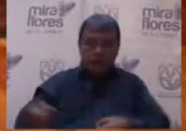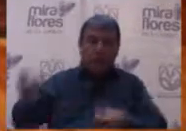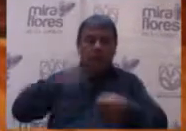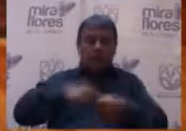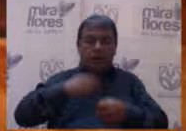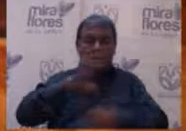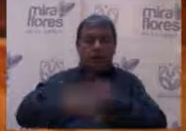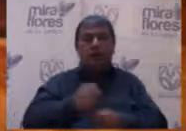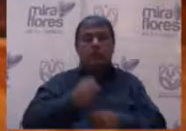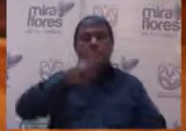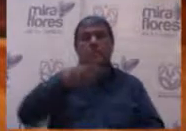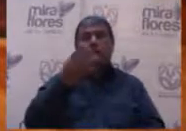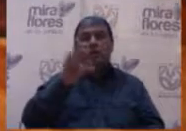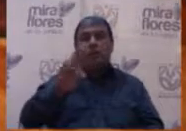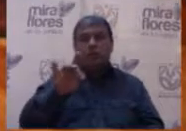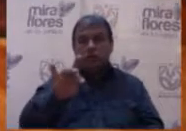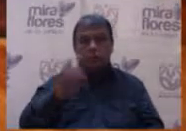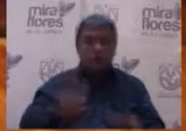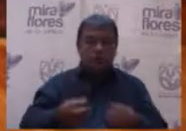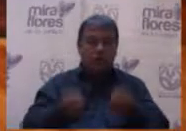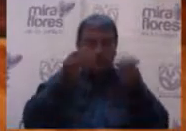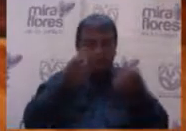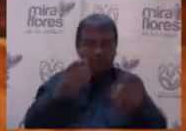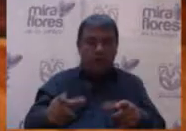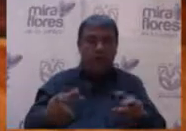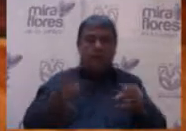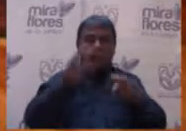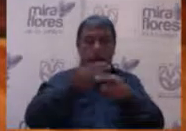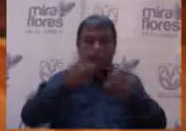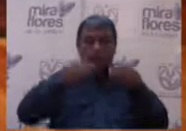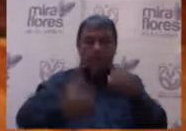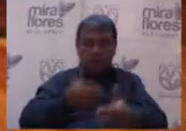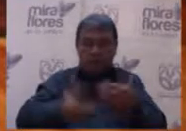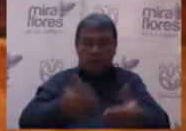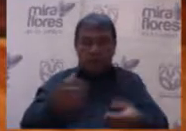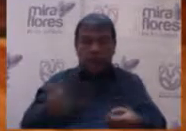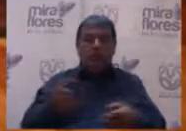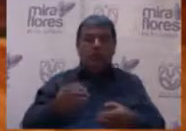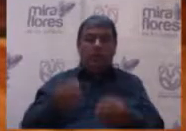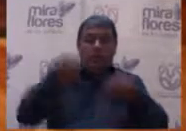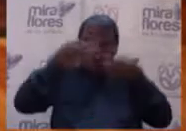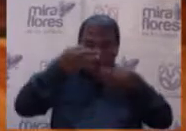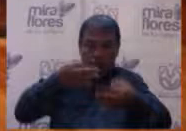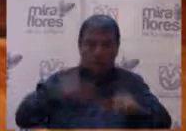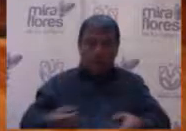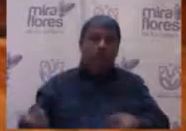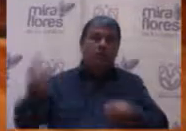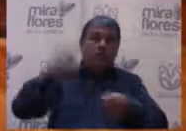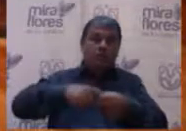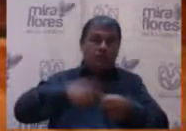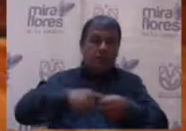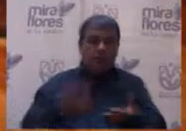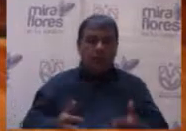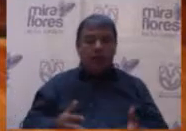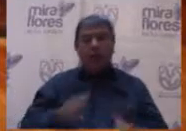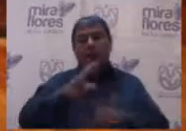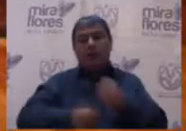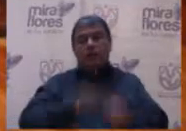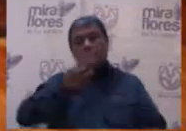fiscal 2018, contenidos en el informe denominado Proceso del Presupuesto Participativo Año Fiscal